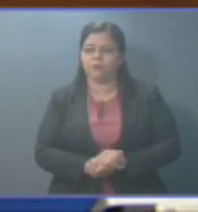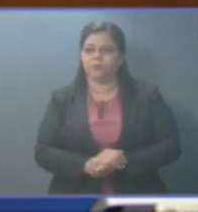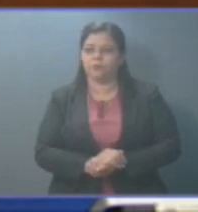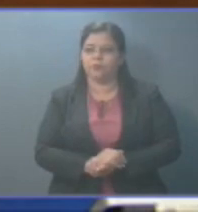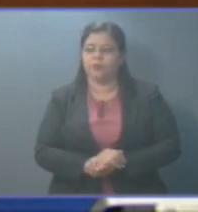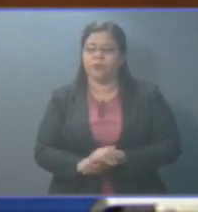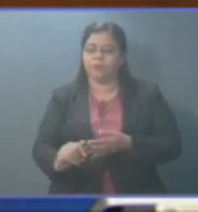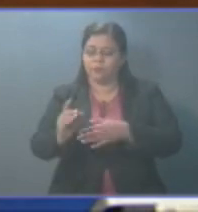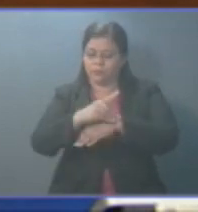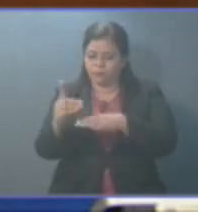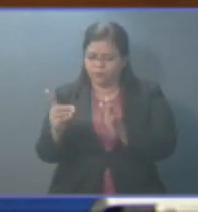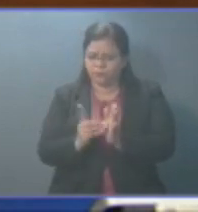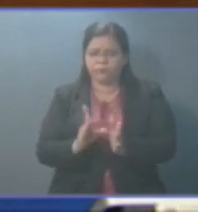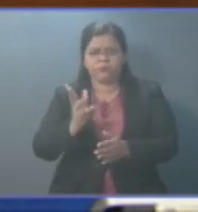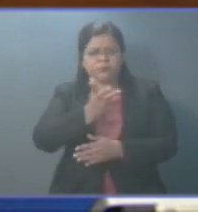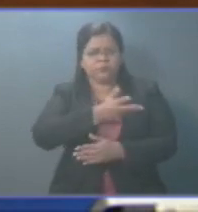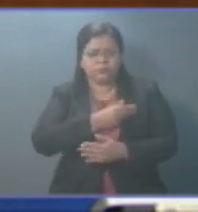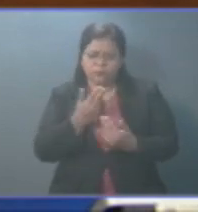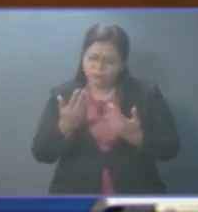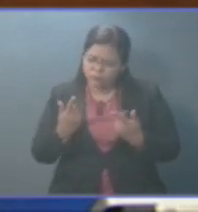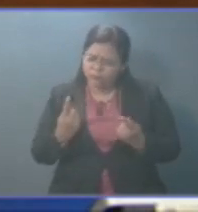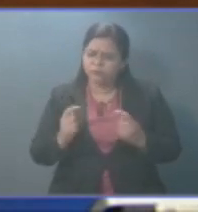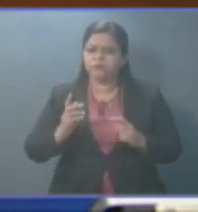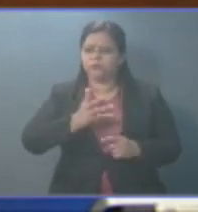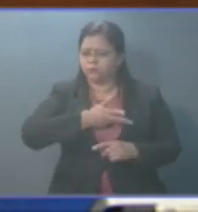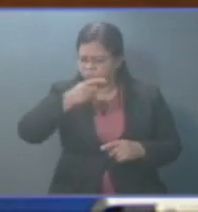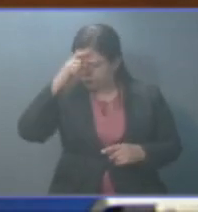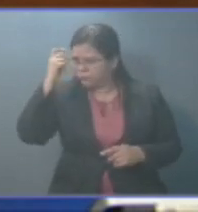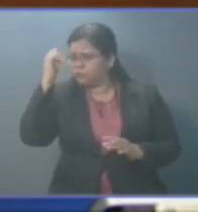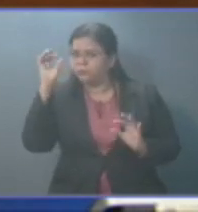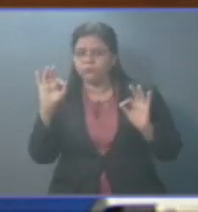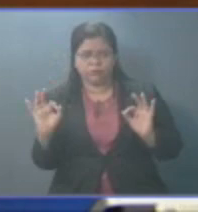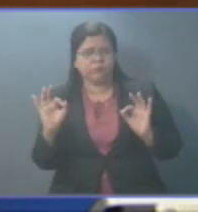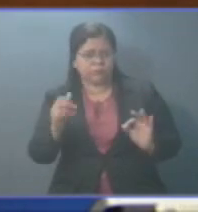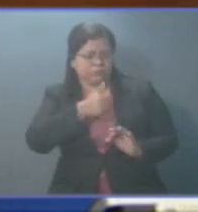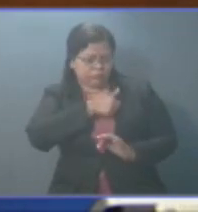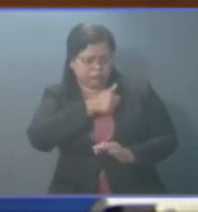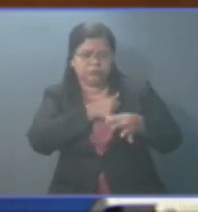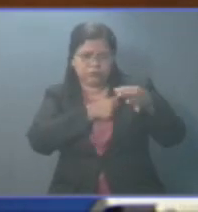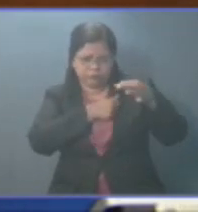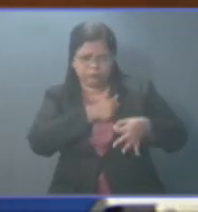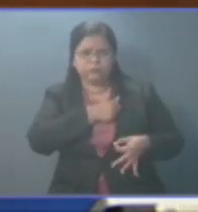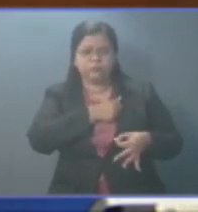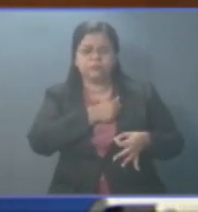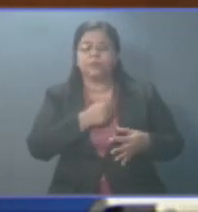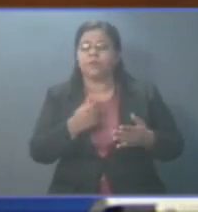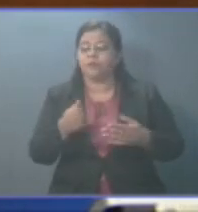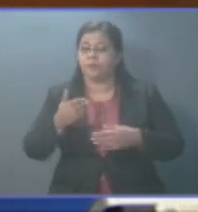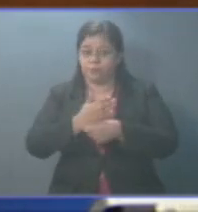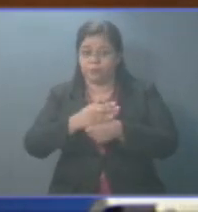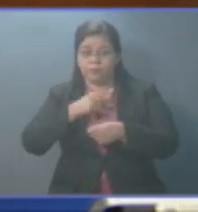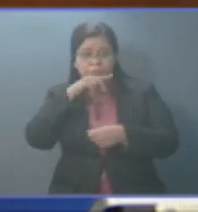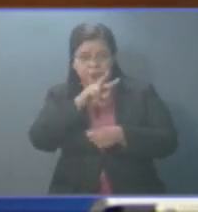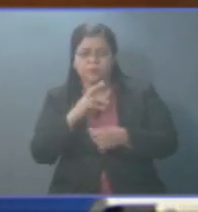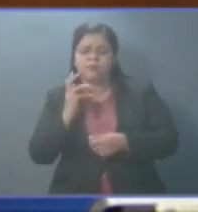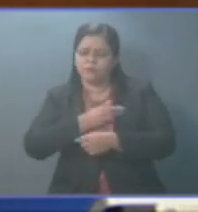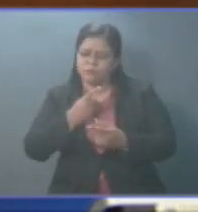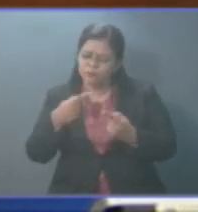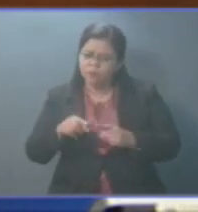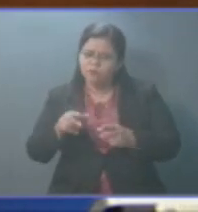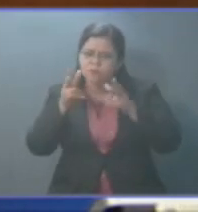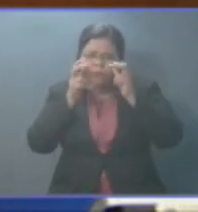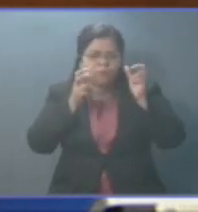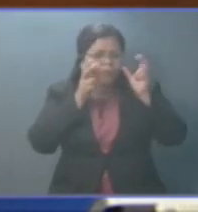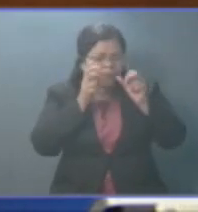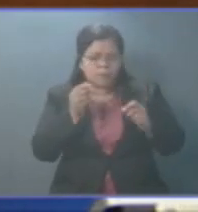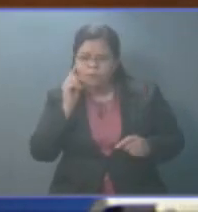Los diputados estamos haciendo nuestra parte y el grupo parlamentario del FMLN vamos a seguir pendiente, vamos